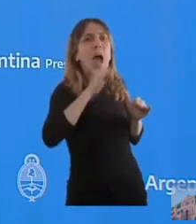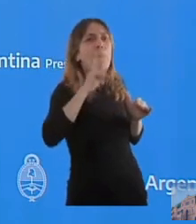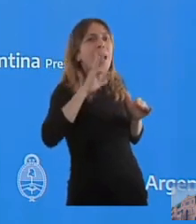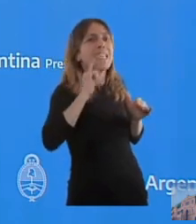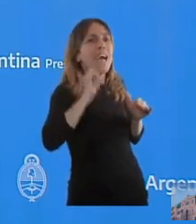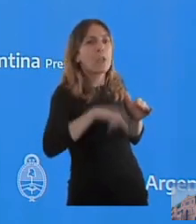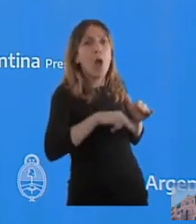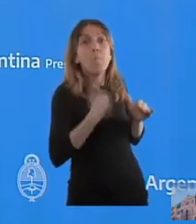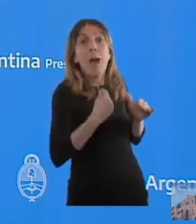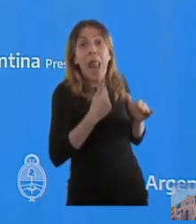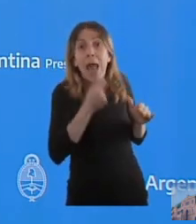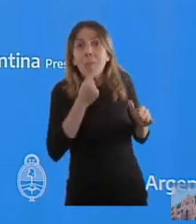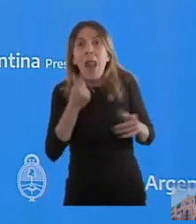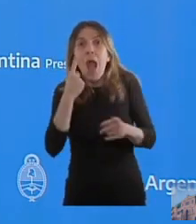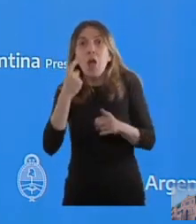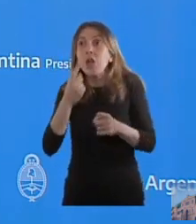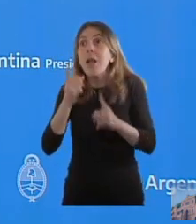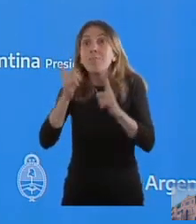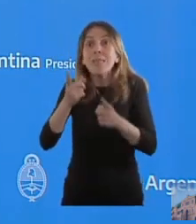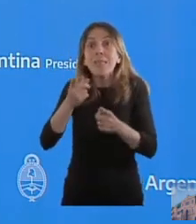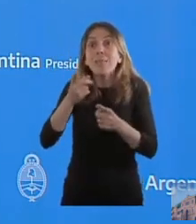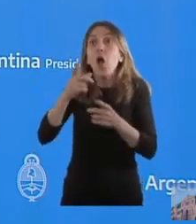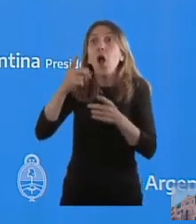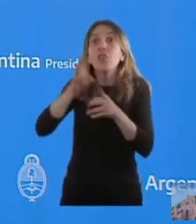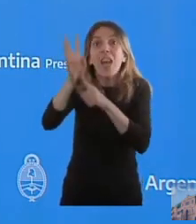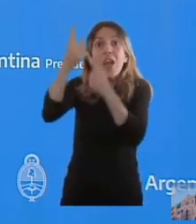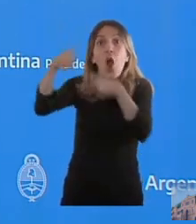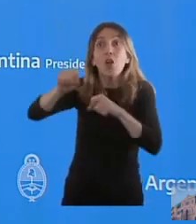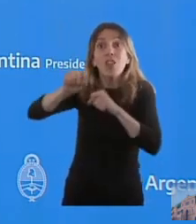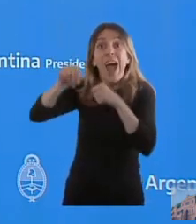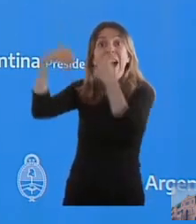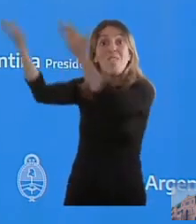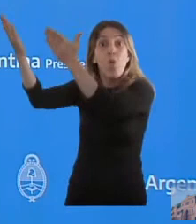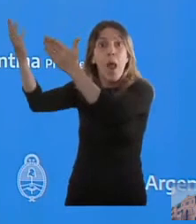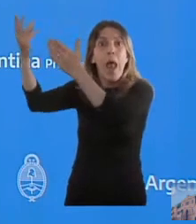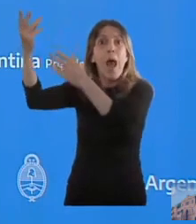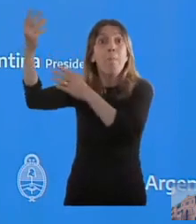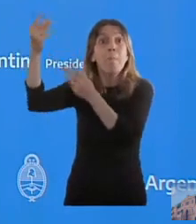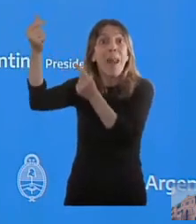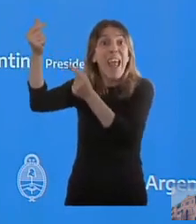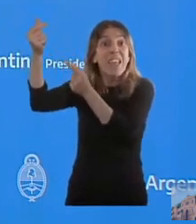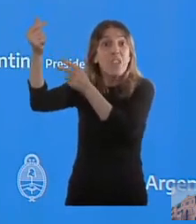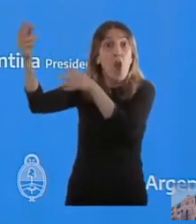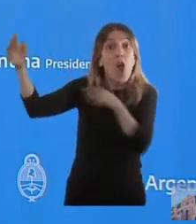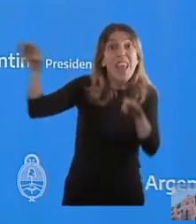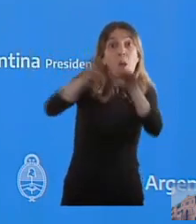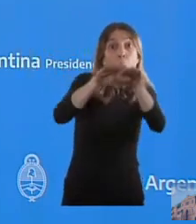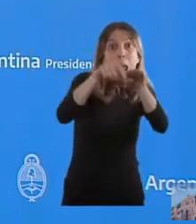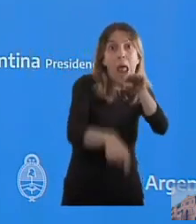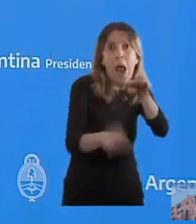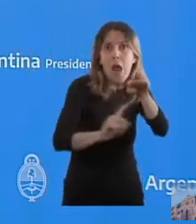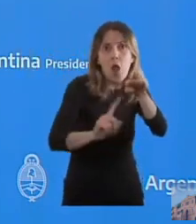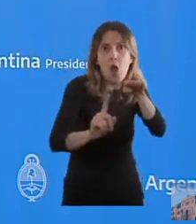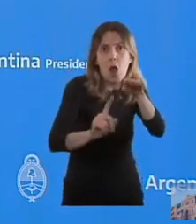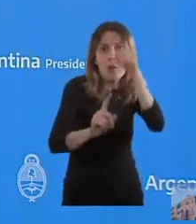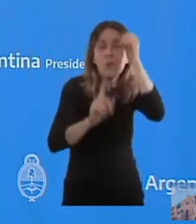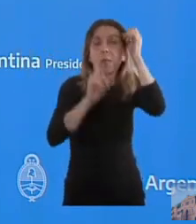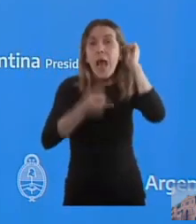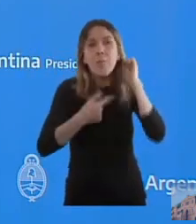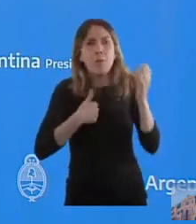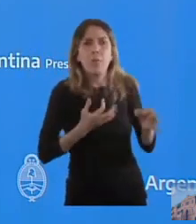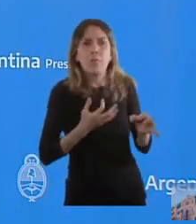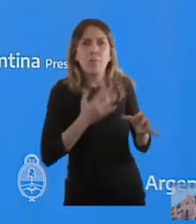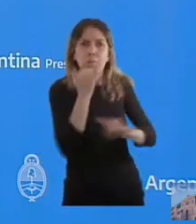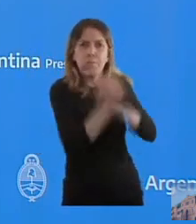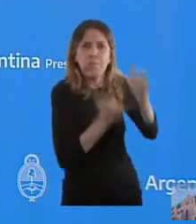de esta suba del precio internacional al precio que pagan los argentinos y las argentinas. He instruido a mis